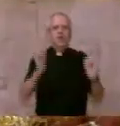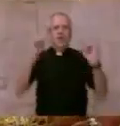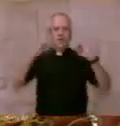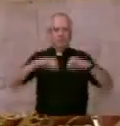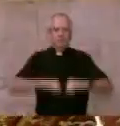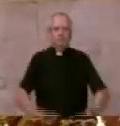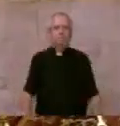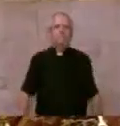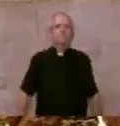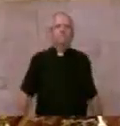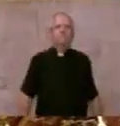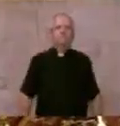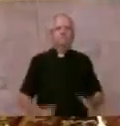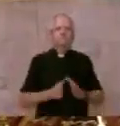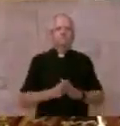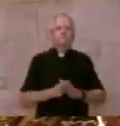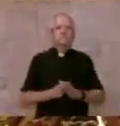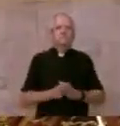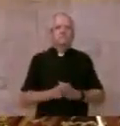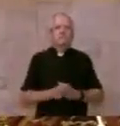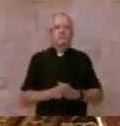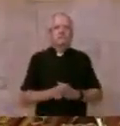el mundo.